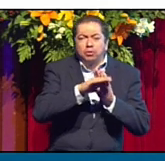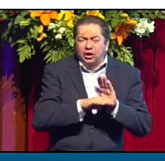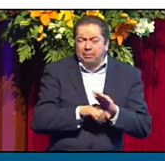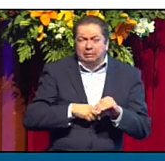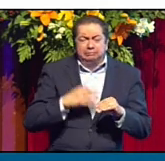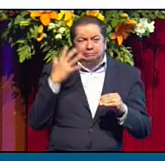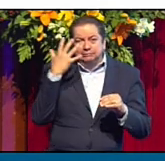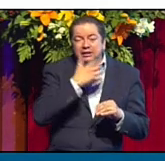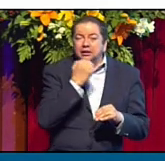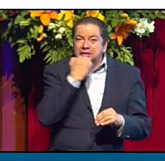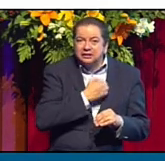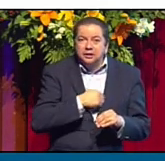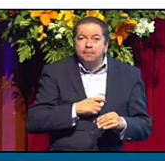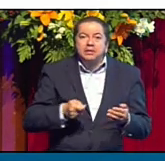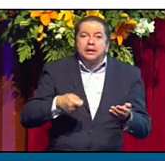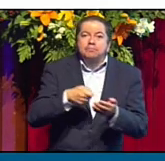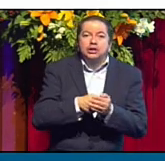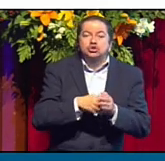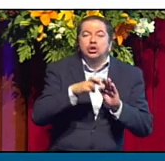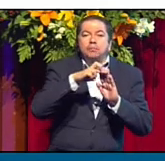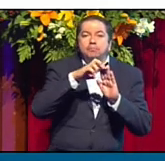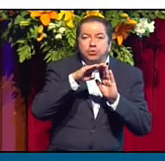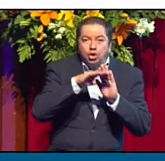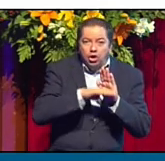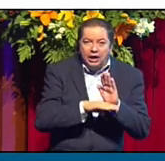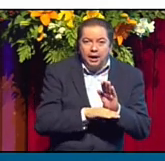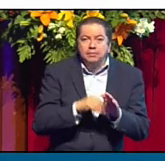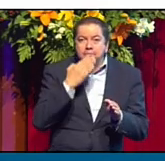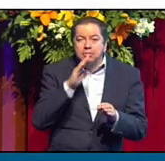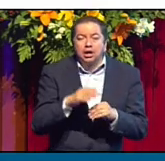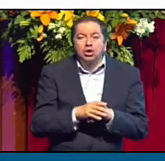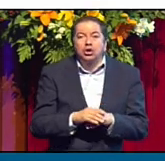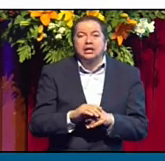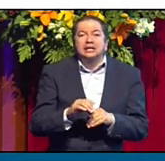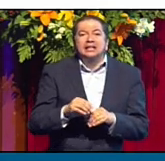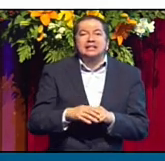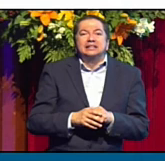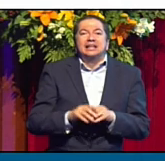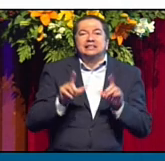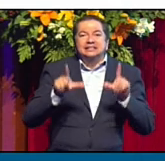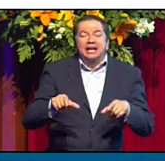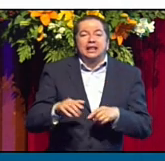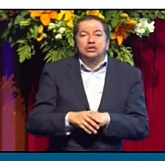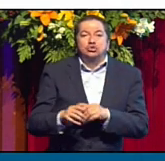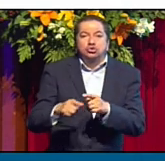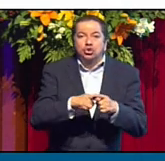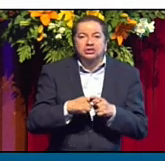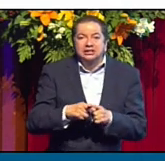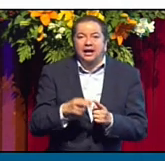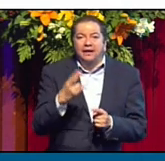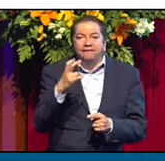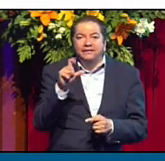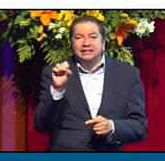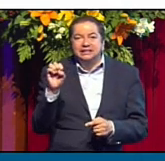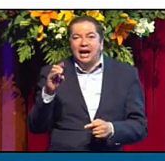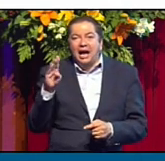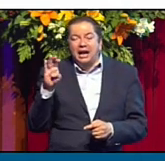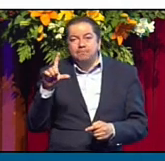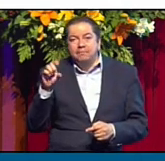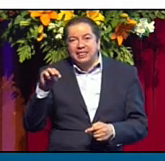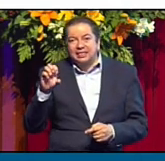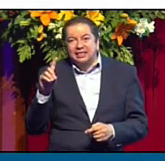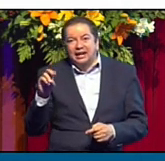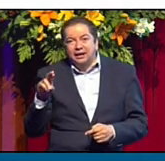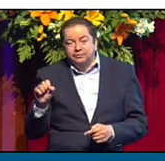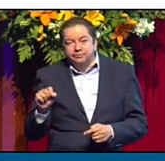parecía errado. Ok, inversión en programas. Mejoramiento y ampliación de sede social en Villa El Almendral. Aquí se están ejecutando algunos y